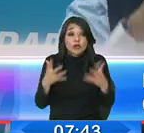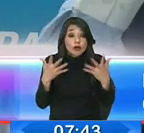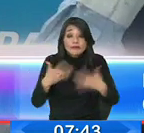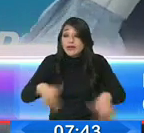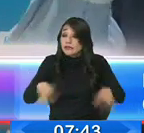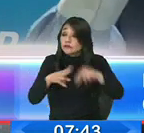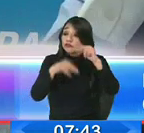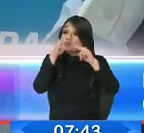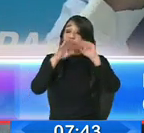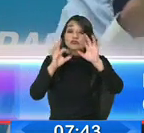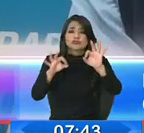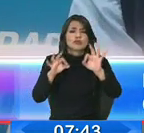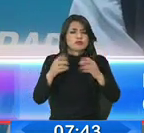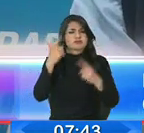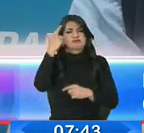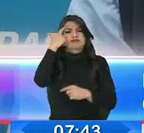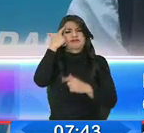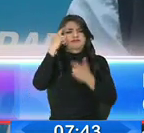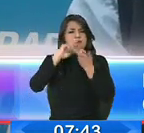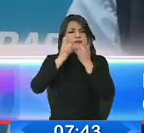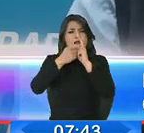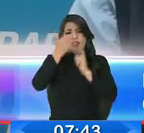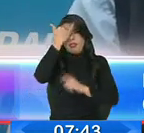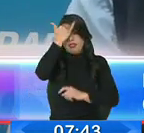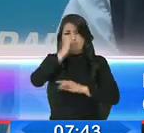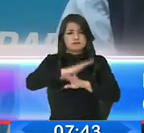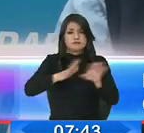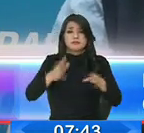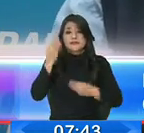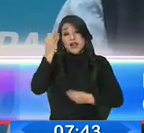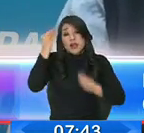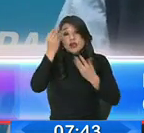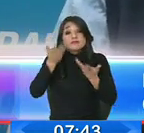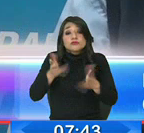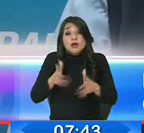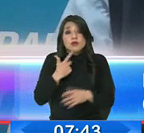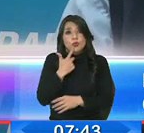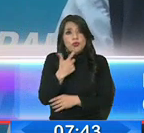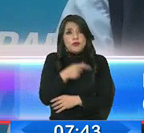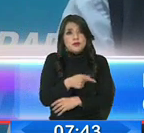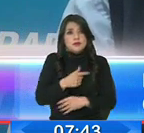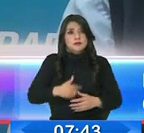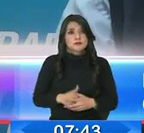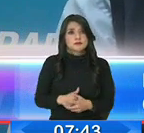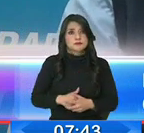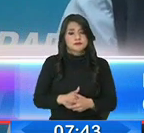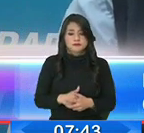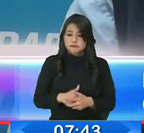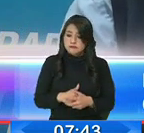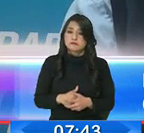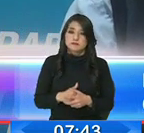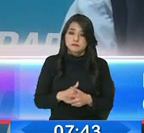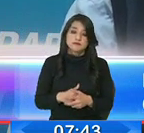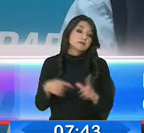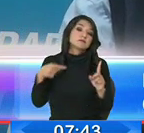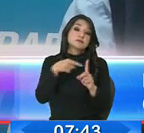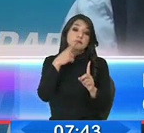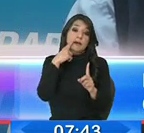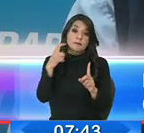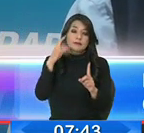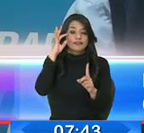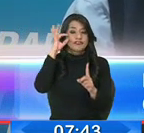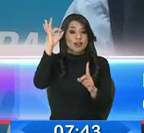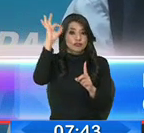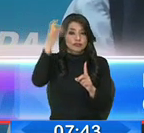decir, alterado los valores, precisamente lo que decía Miguel de Unamuno, ese gran filósofo español que usted ha